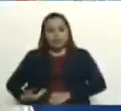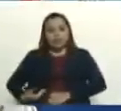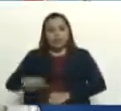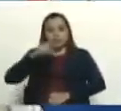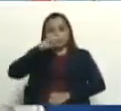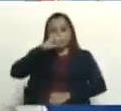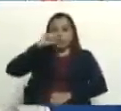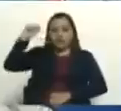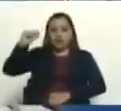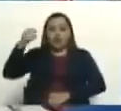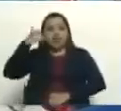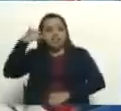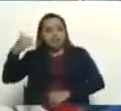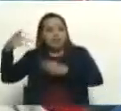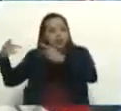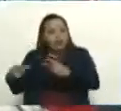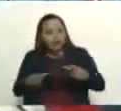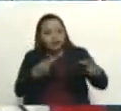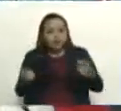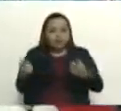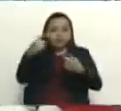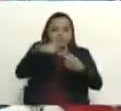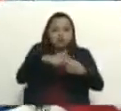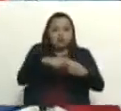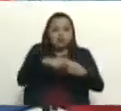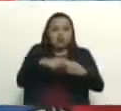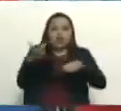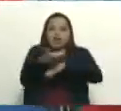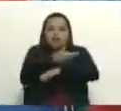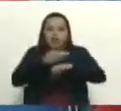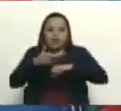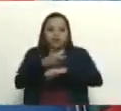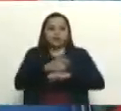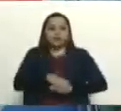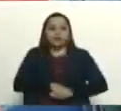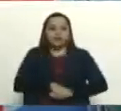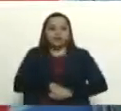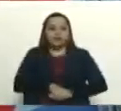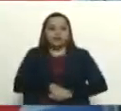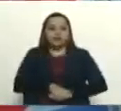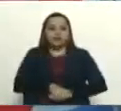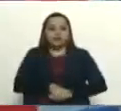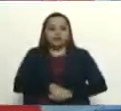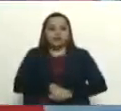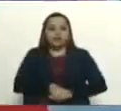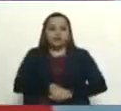a invitar y la invita a incorporarse al gabinete, nunca dudó.